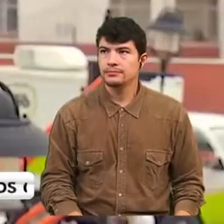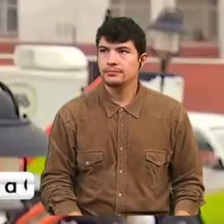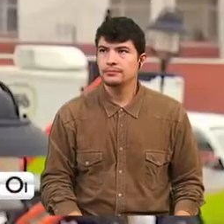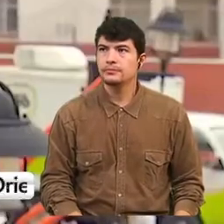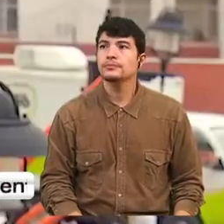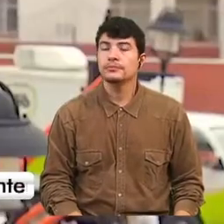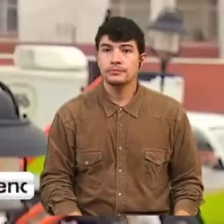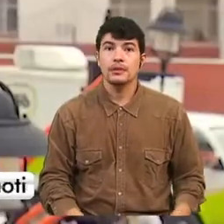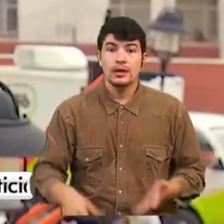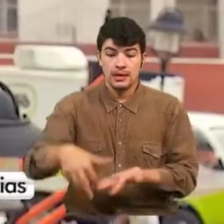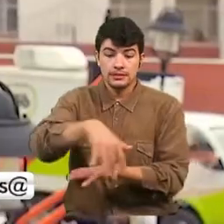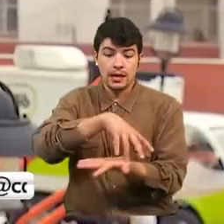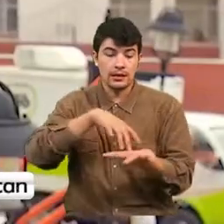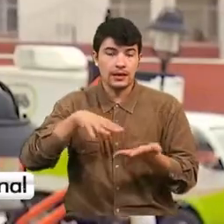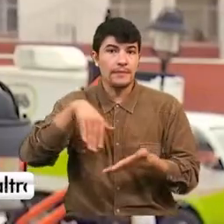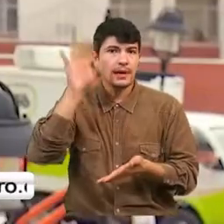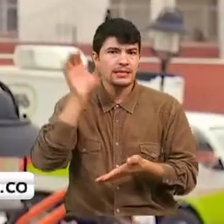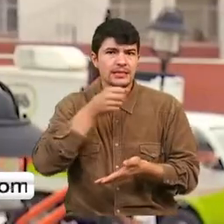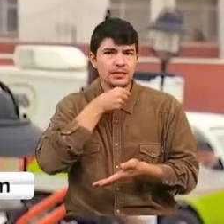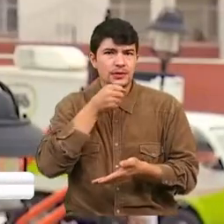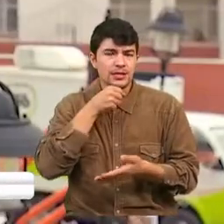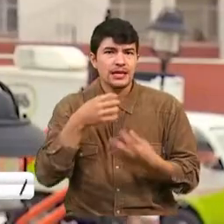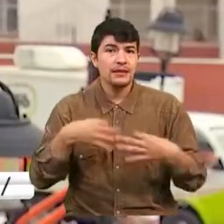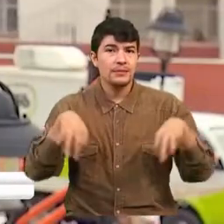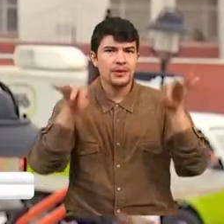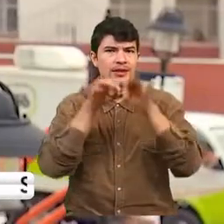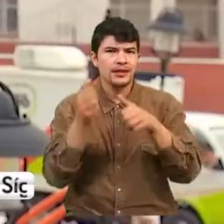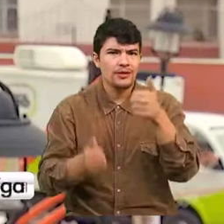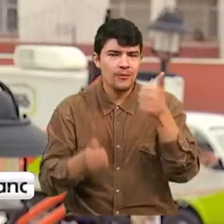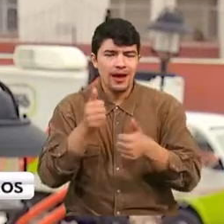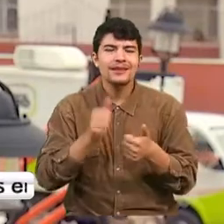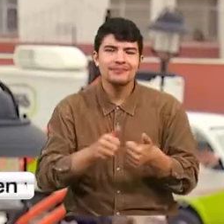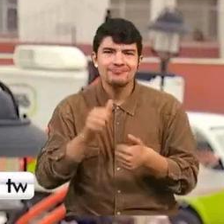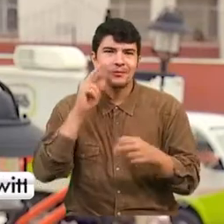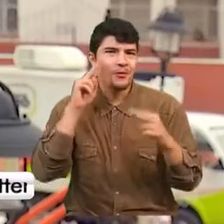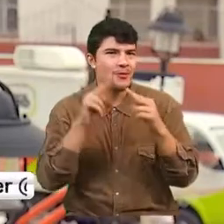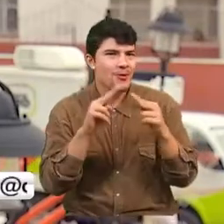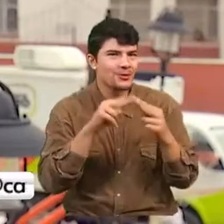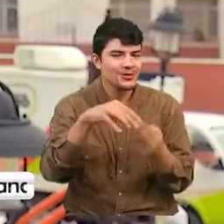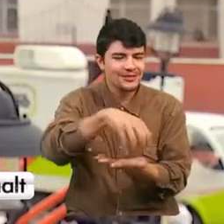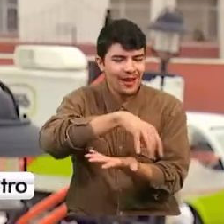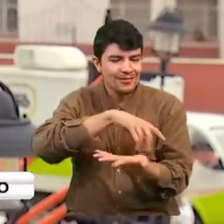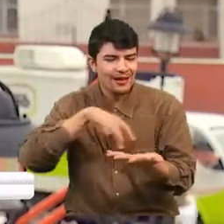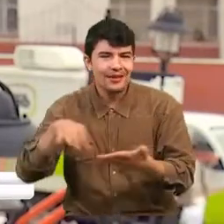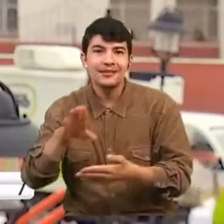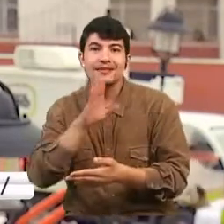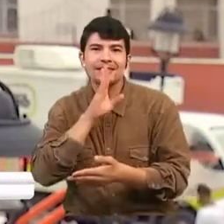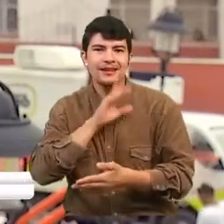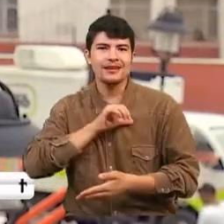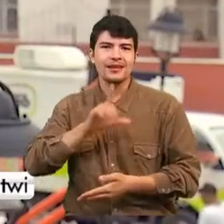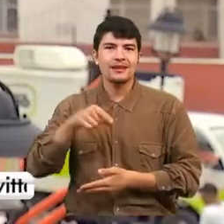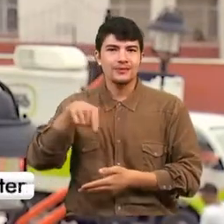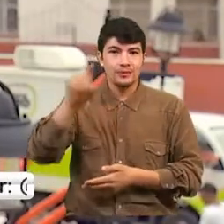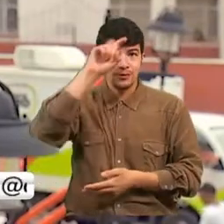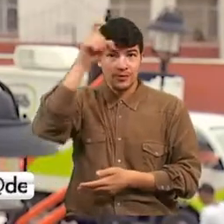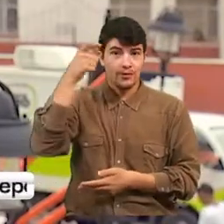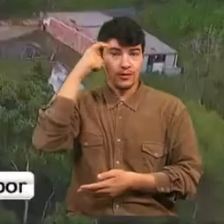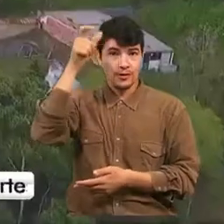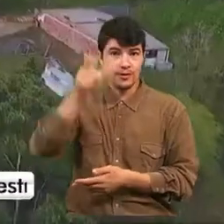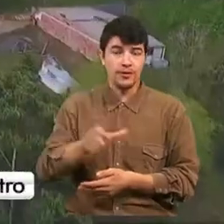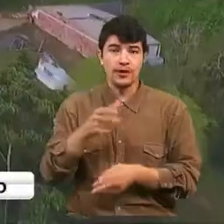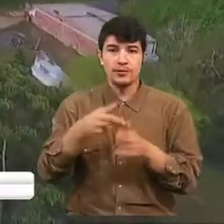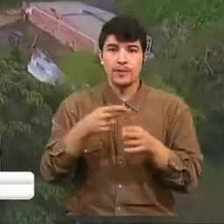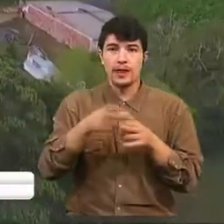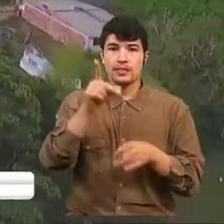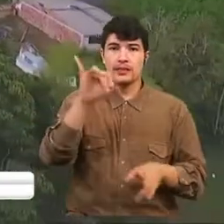Muy bien, y en Santander la noticia más importante tiene que ver precisamente con la Expedición Santander que encabeza el mandatario de los santanderianos, el gobernador